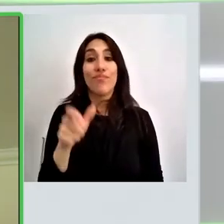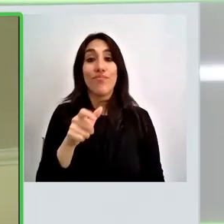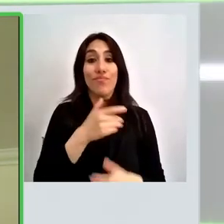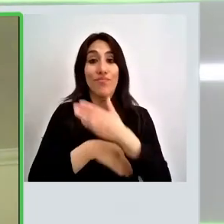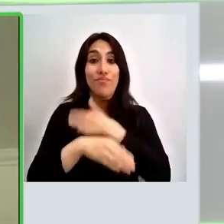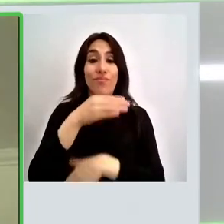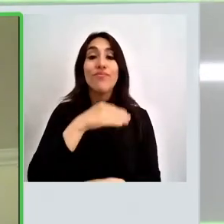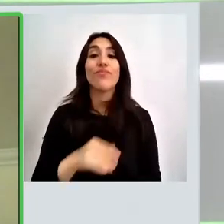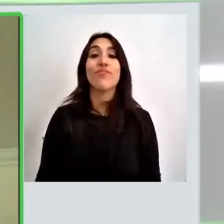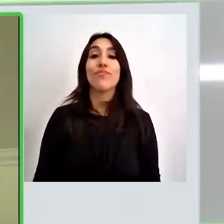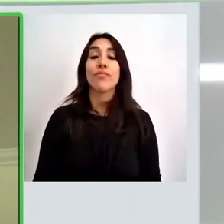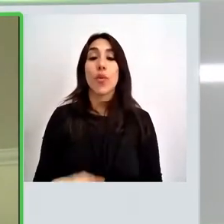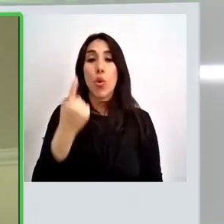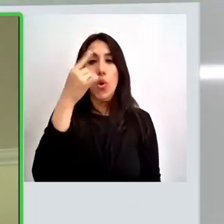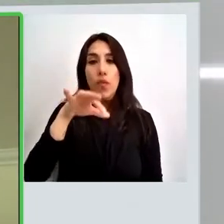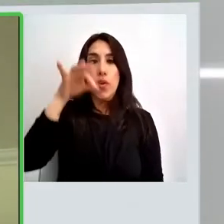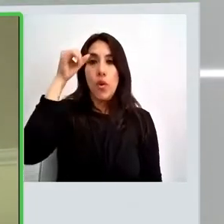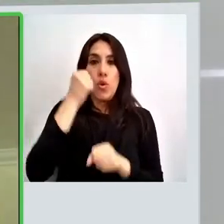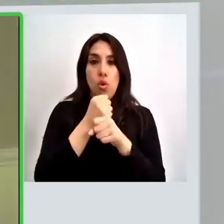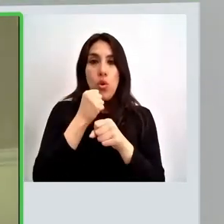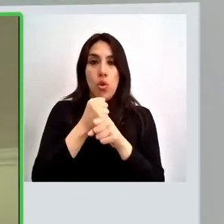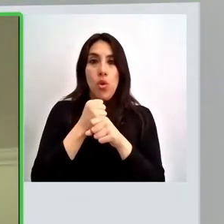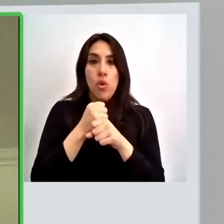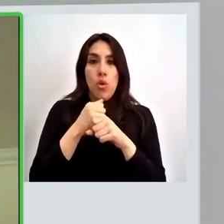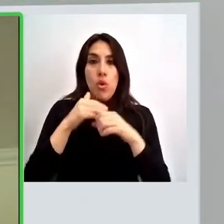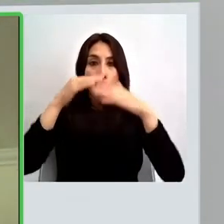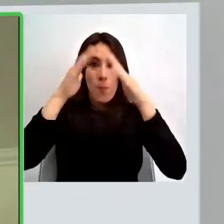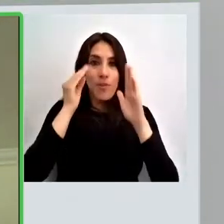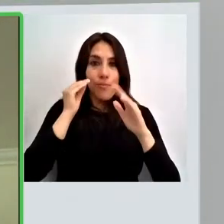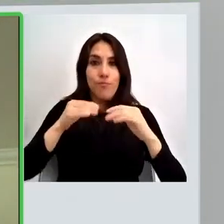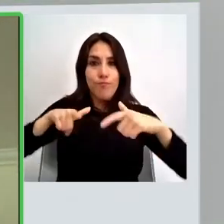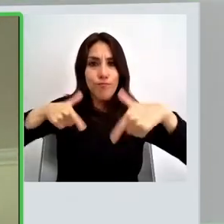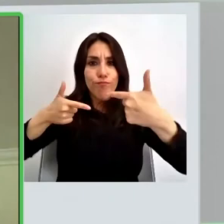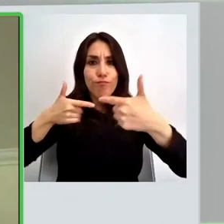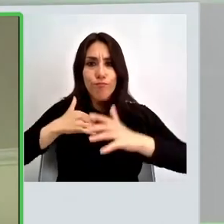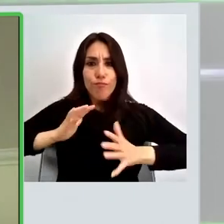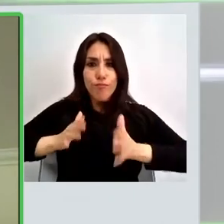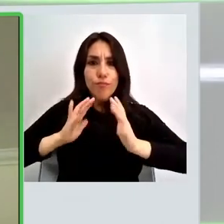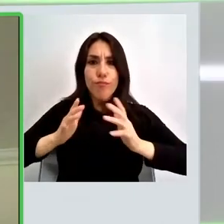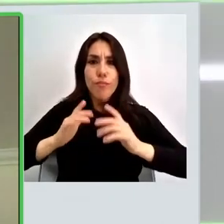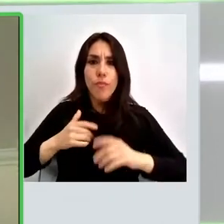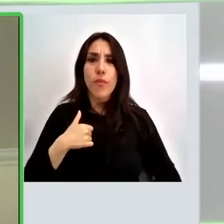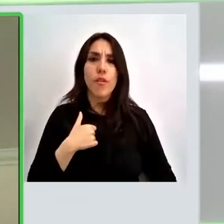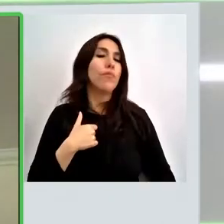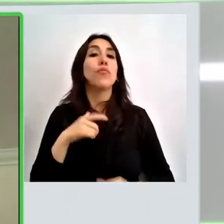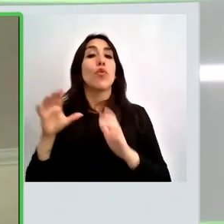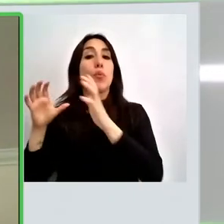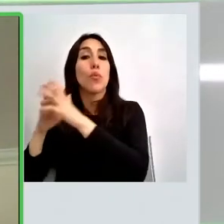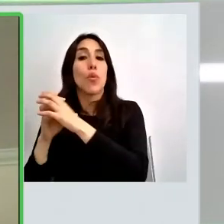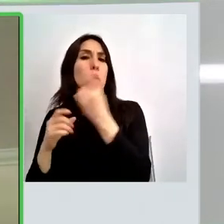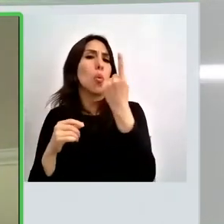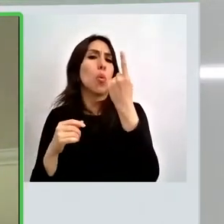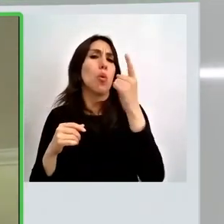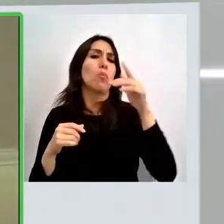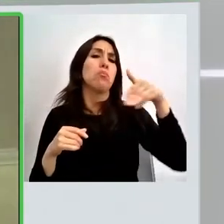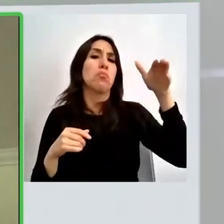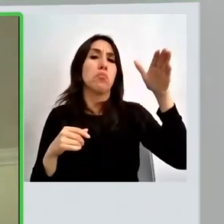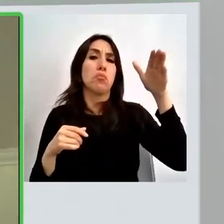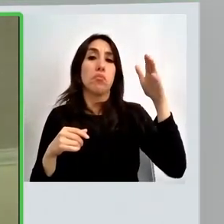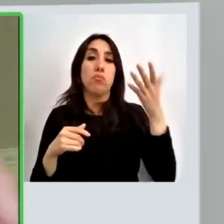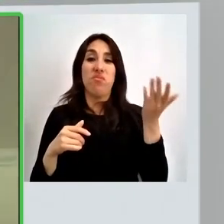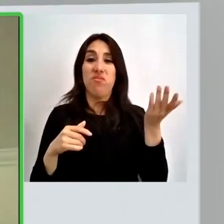física entonces mi idea y lo que yo les digo es que tienen que ser una combinación de ambas si la empresa está